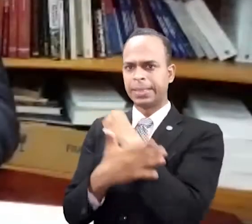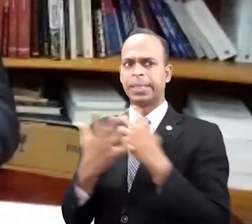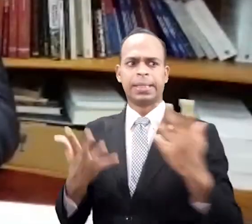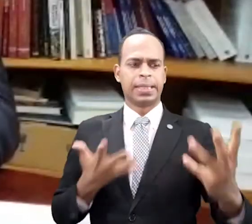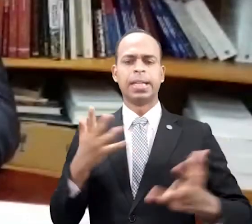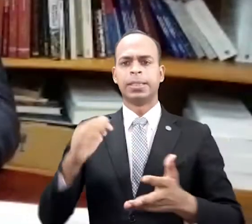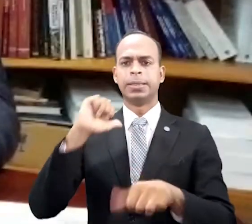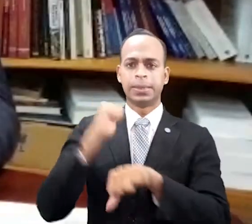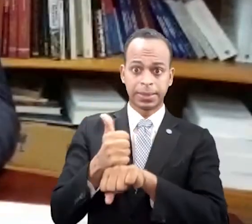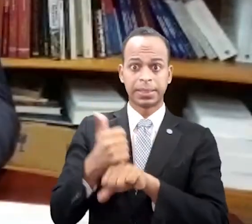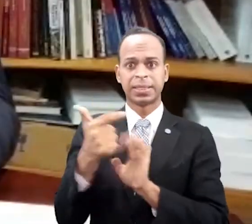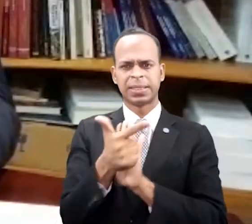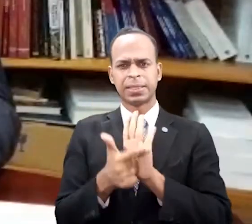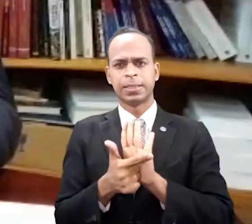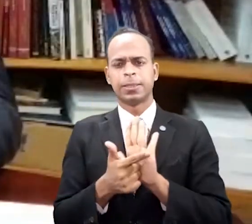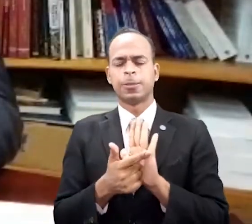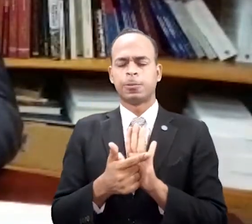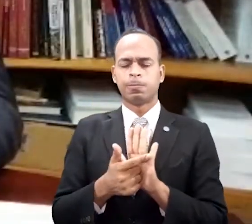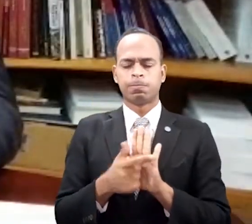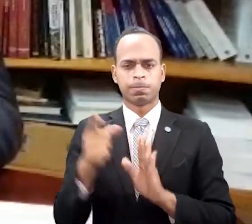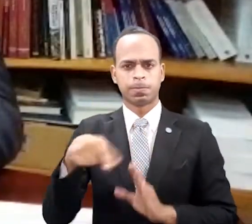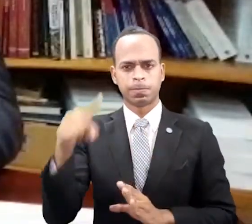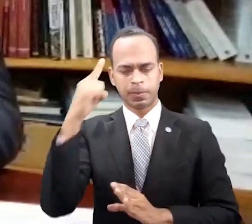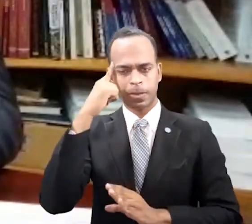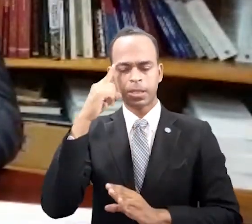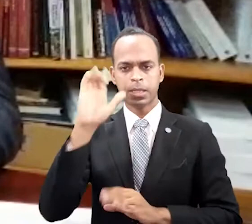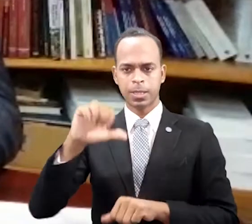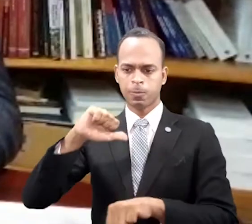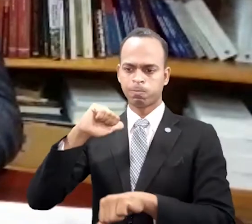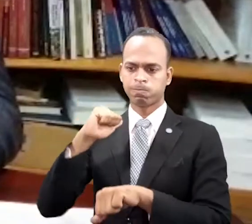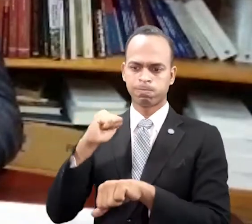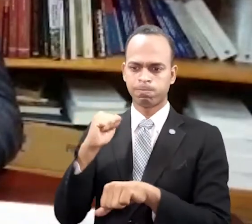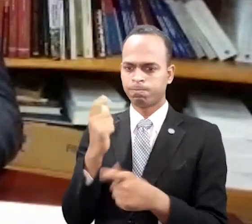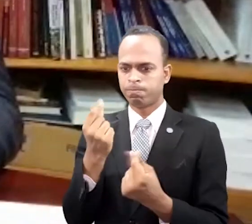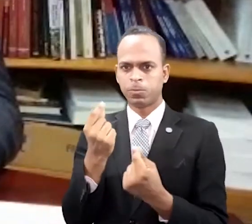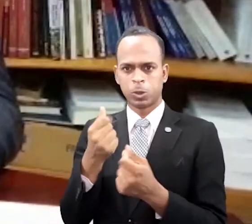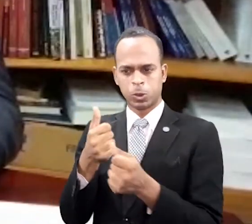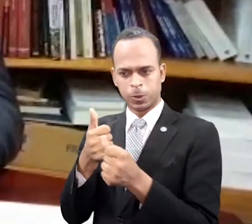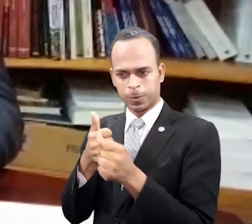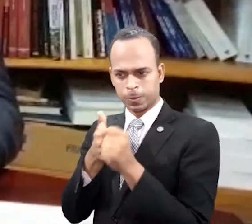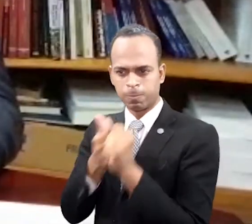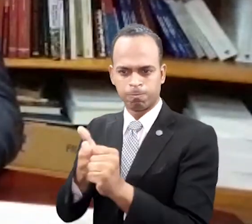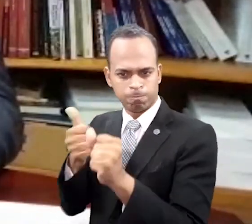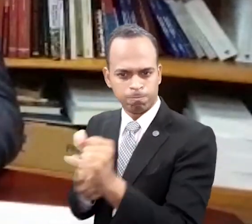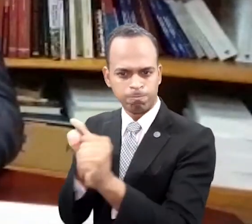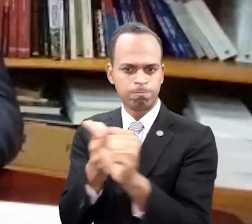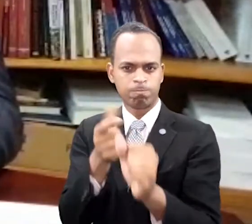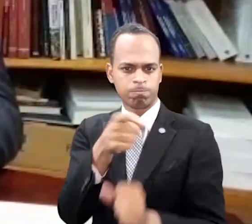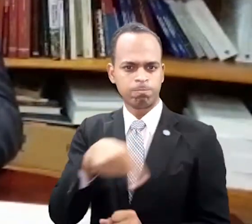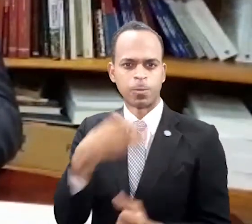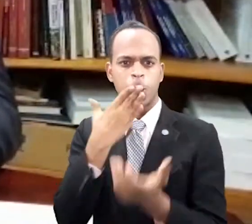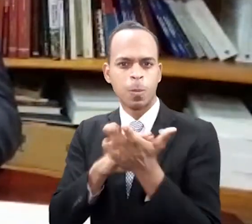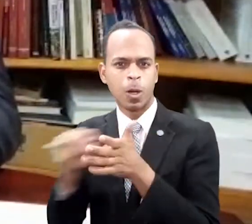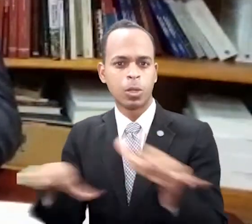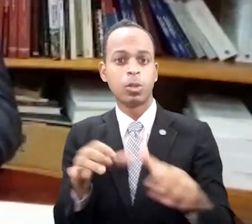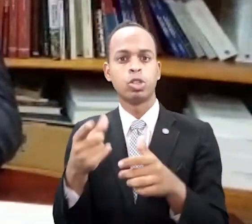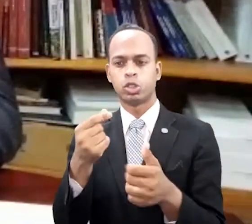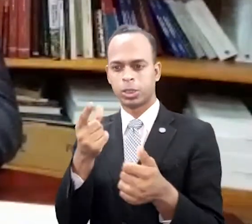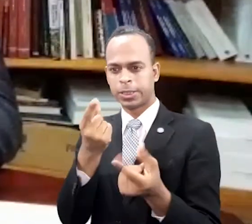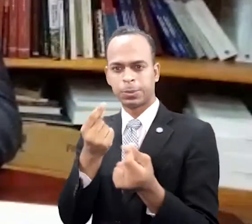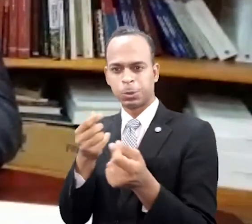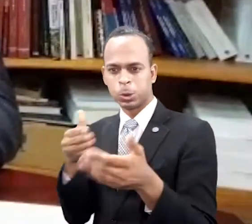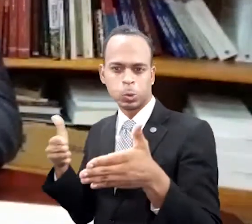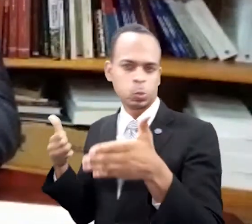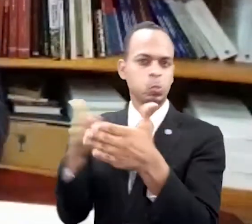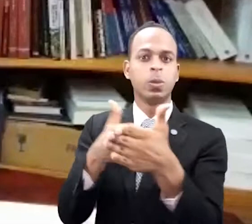Y se pensó en fortalecer la persecución del crimen organizado por donde